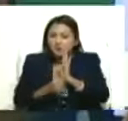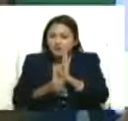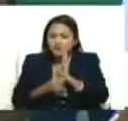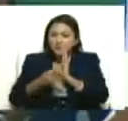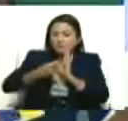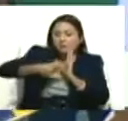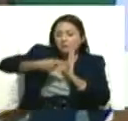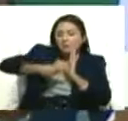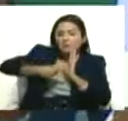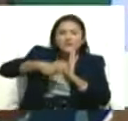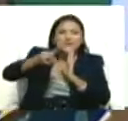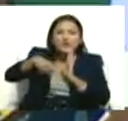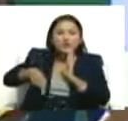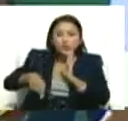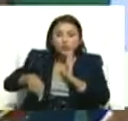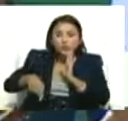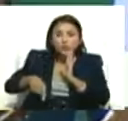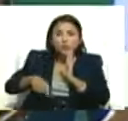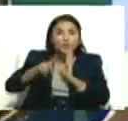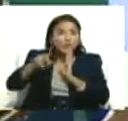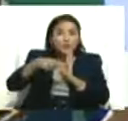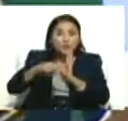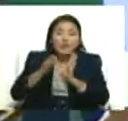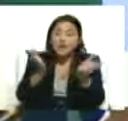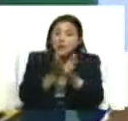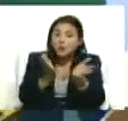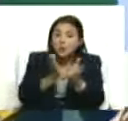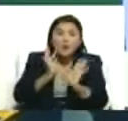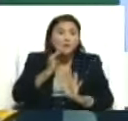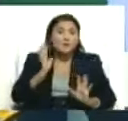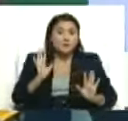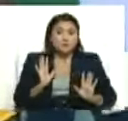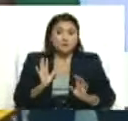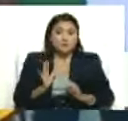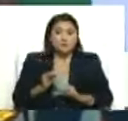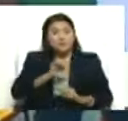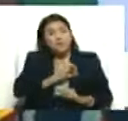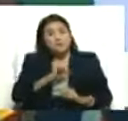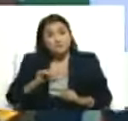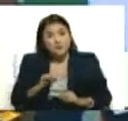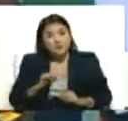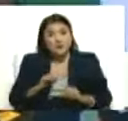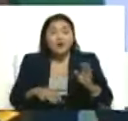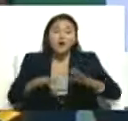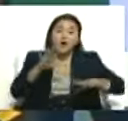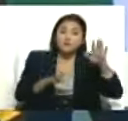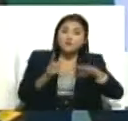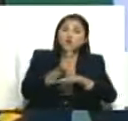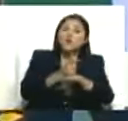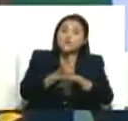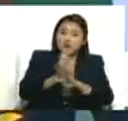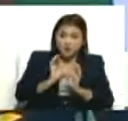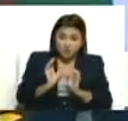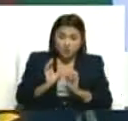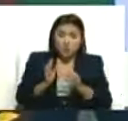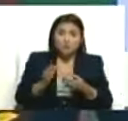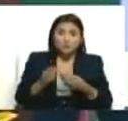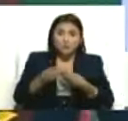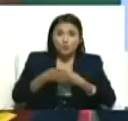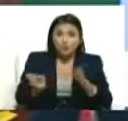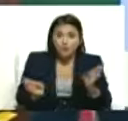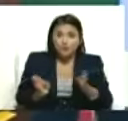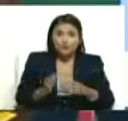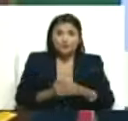falso? Muchas instituciones privadas, a veces del Estado, tenían el mapa de